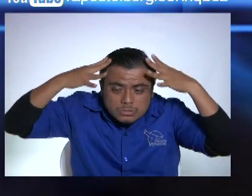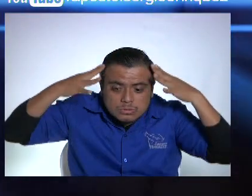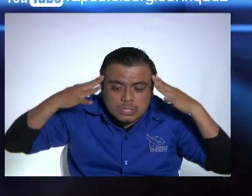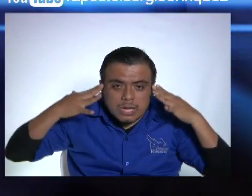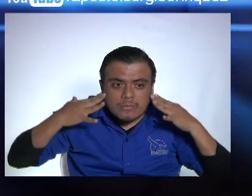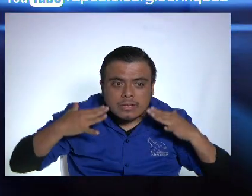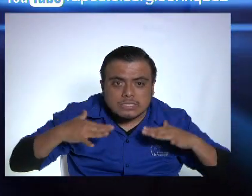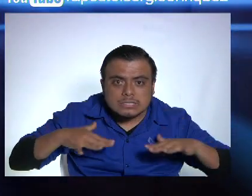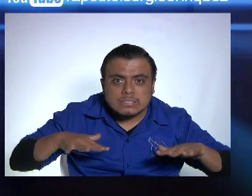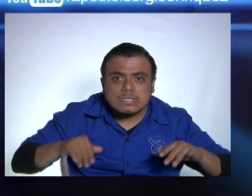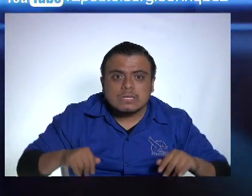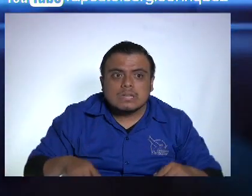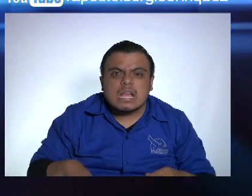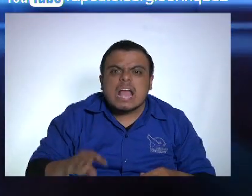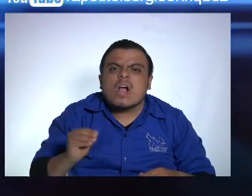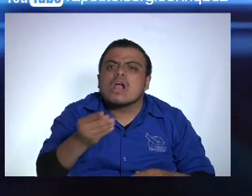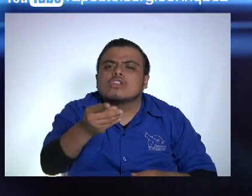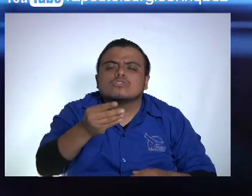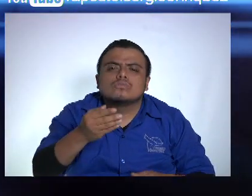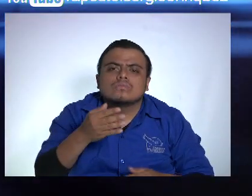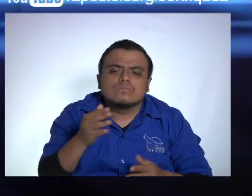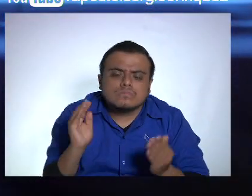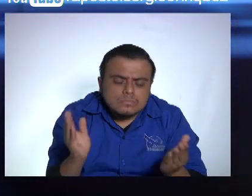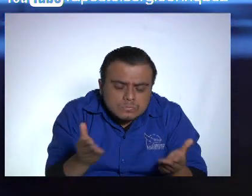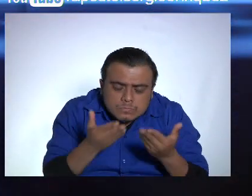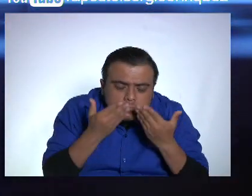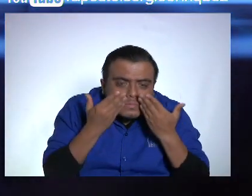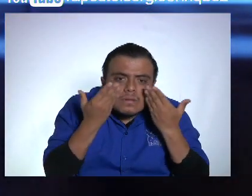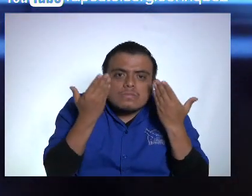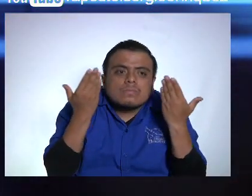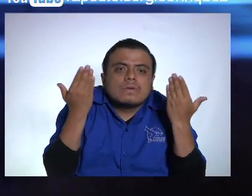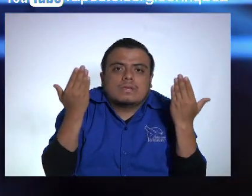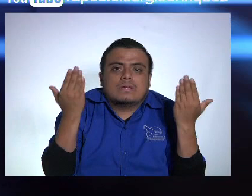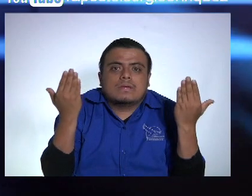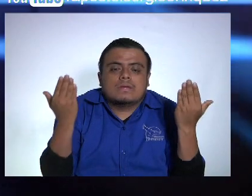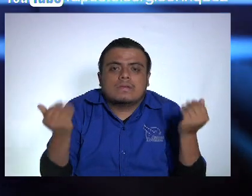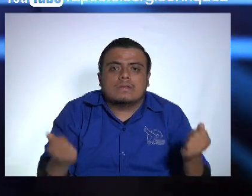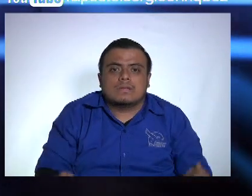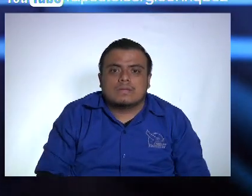¿Cuál es tu perfume que traes esta noche para el Rey de Reyes?